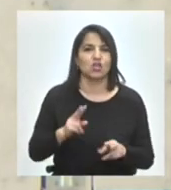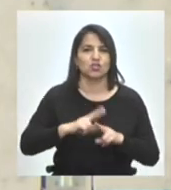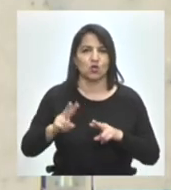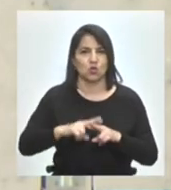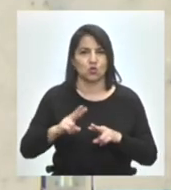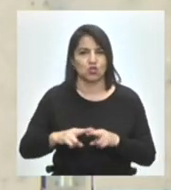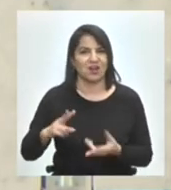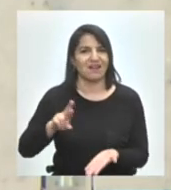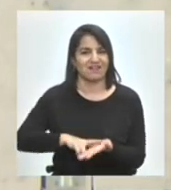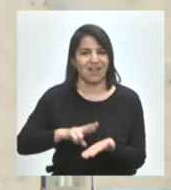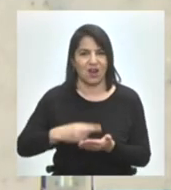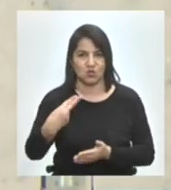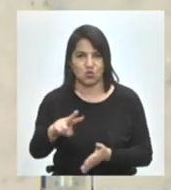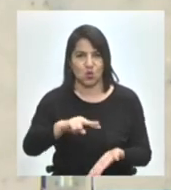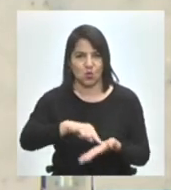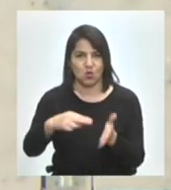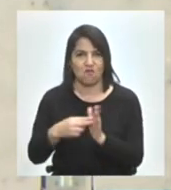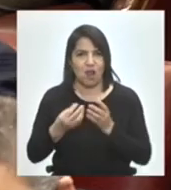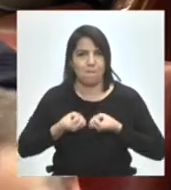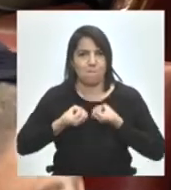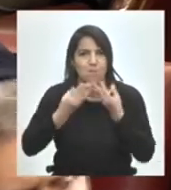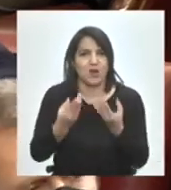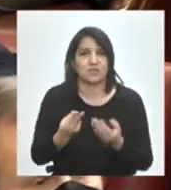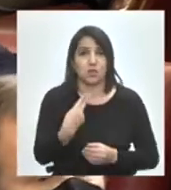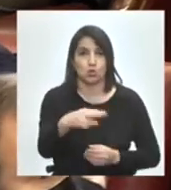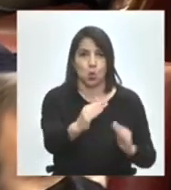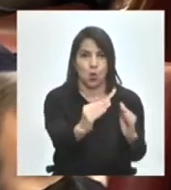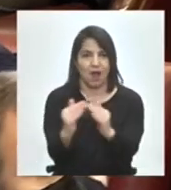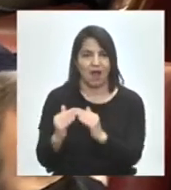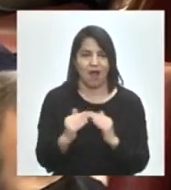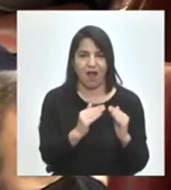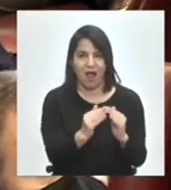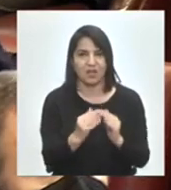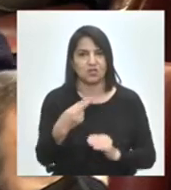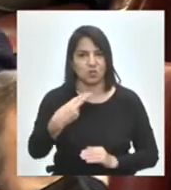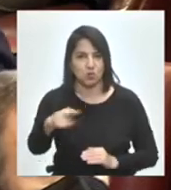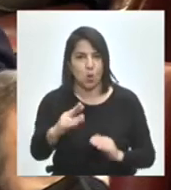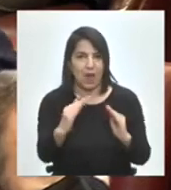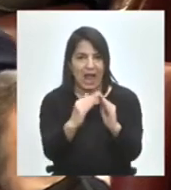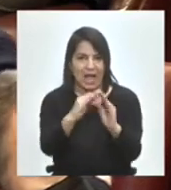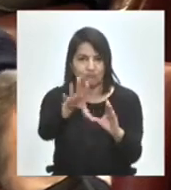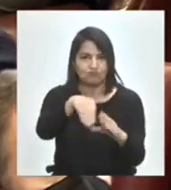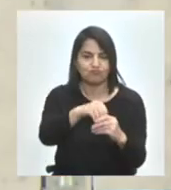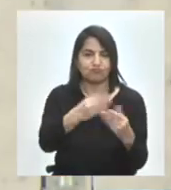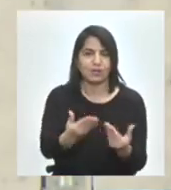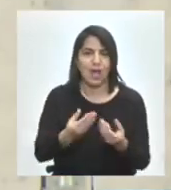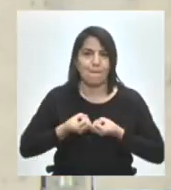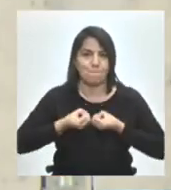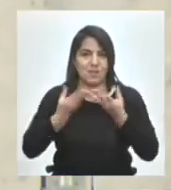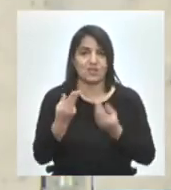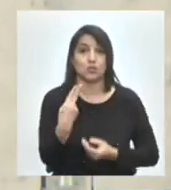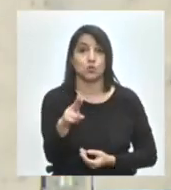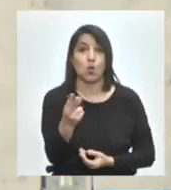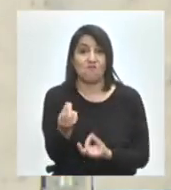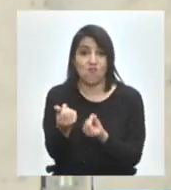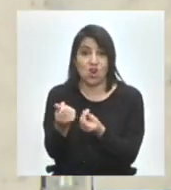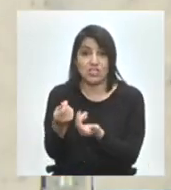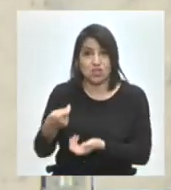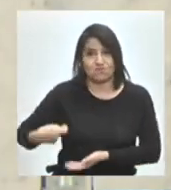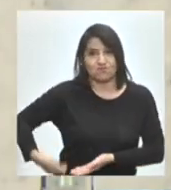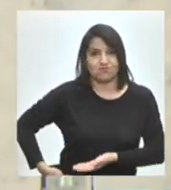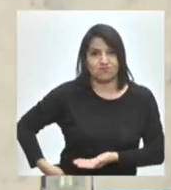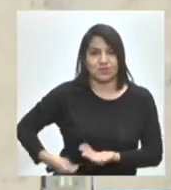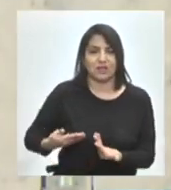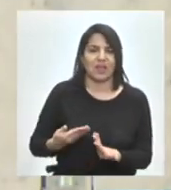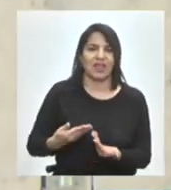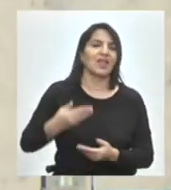sus problemas, que se expresen en sus barrios, que se expresen en sus hogares y que se expresen en sus bolsillos. Sabemos